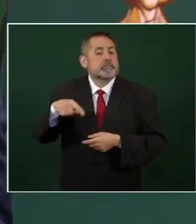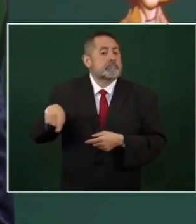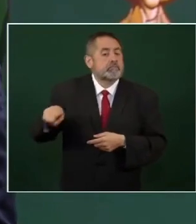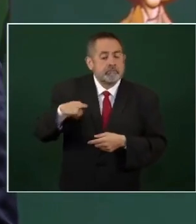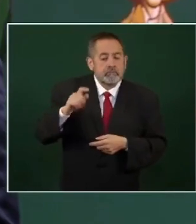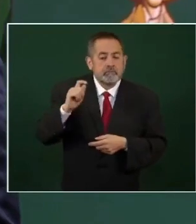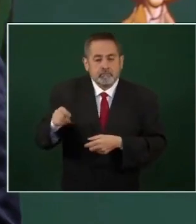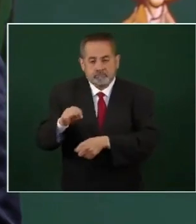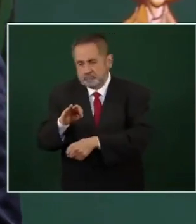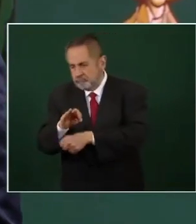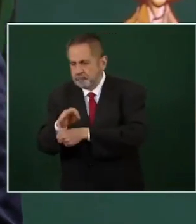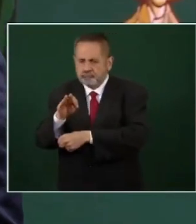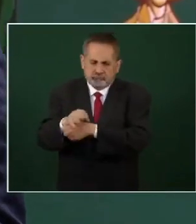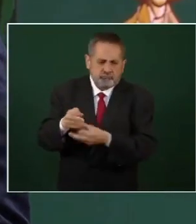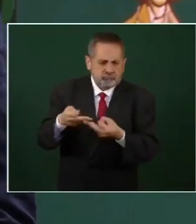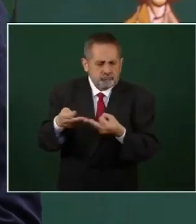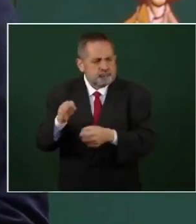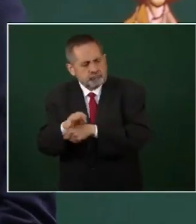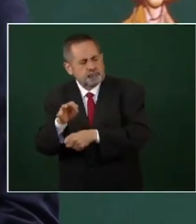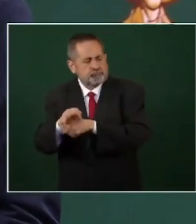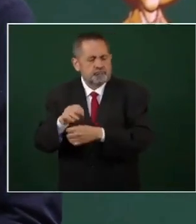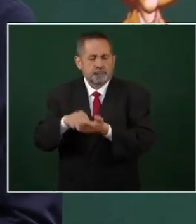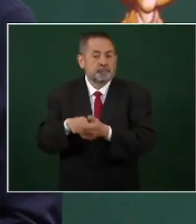a defender